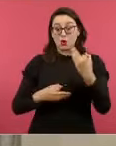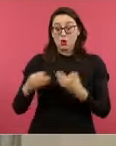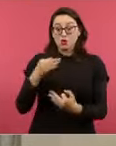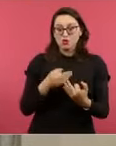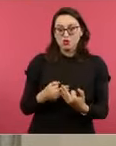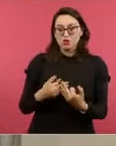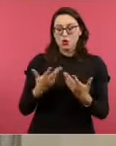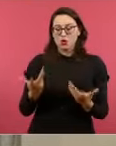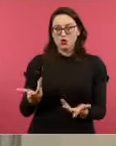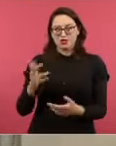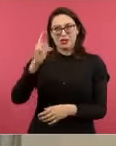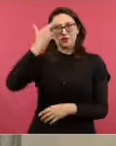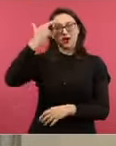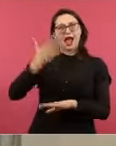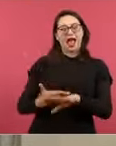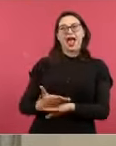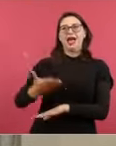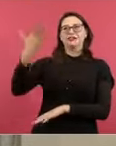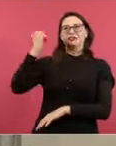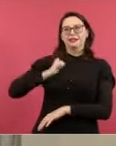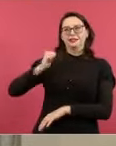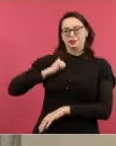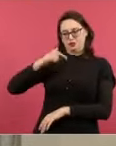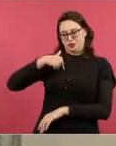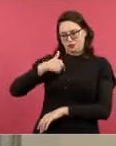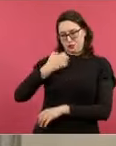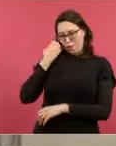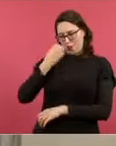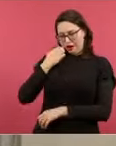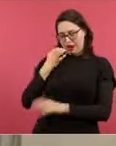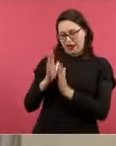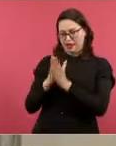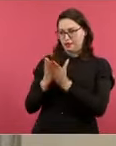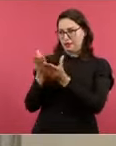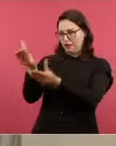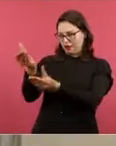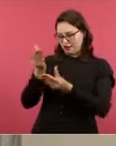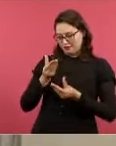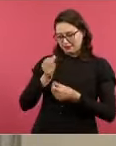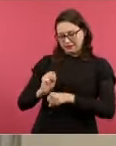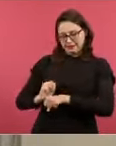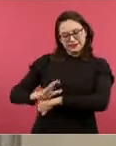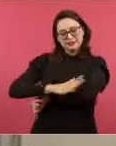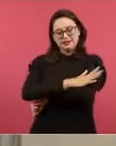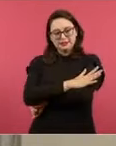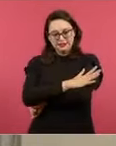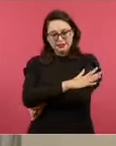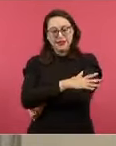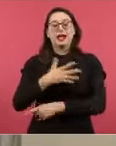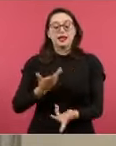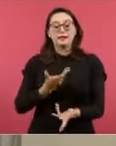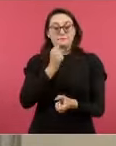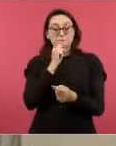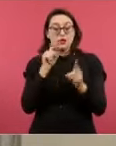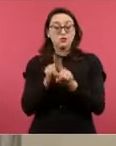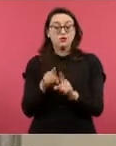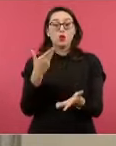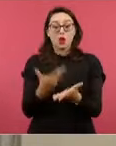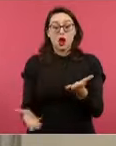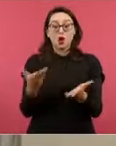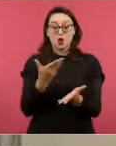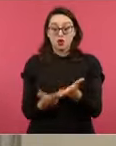Cuando nos entregaban nuestro paquete de libros de texto gratuitos, la emoción nos desbordaba. Son una herramienta